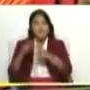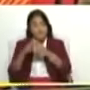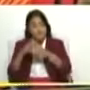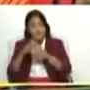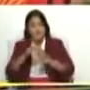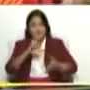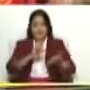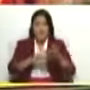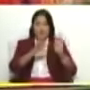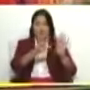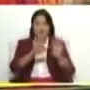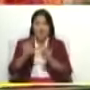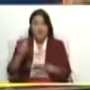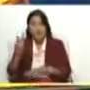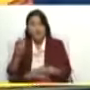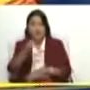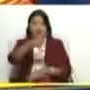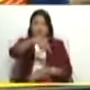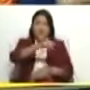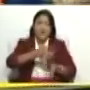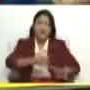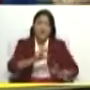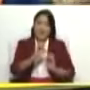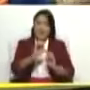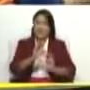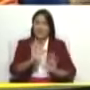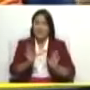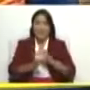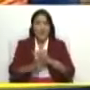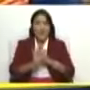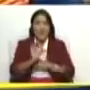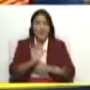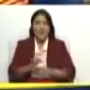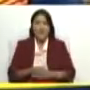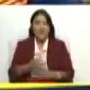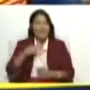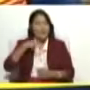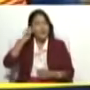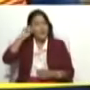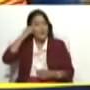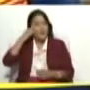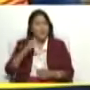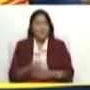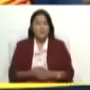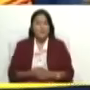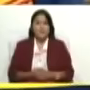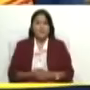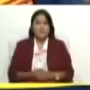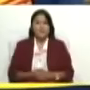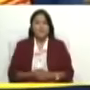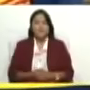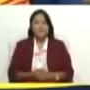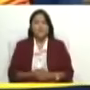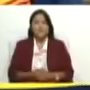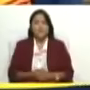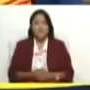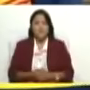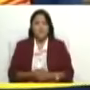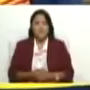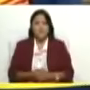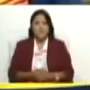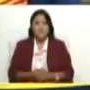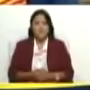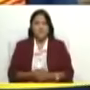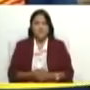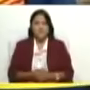92 ninguno de ustedes había sido Tampoco yo lo recuerdo clarito y aquí tenemos